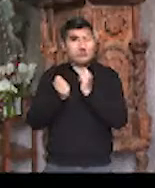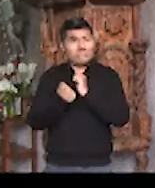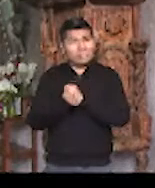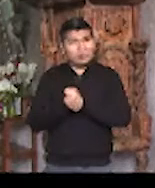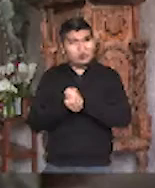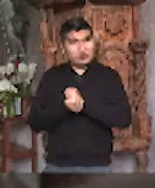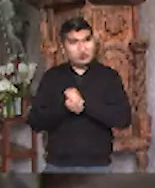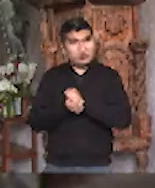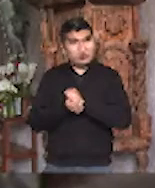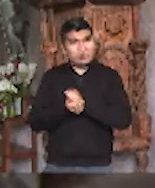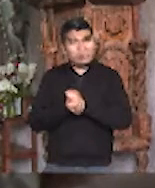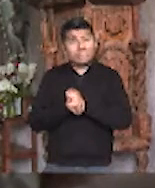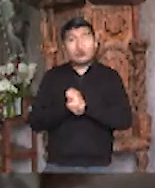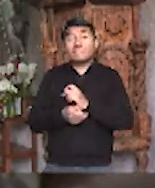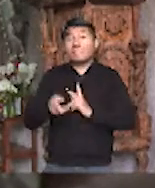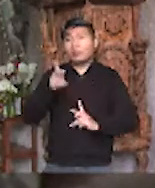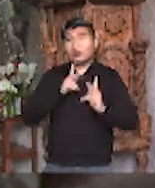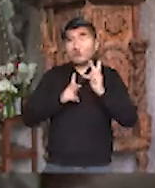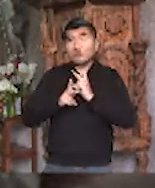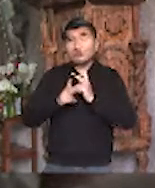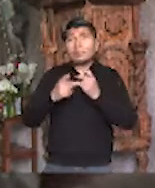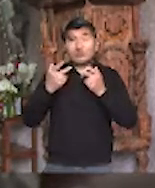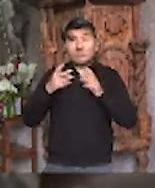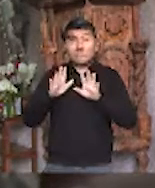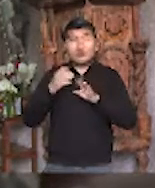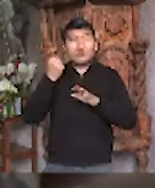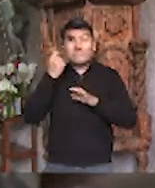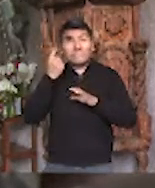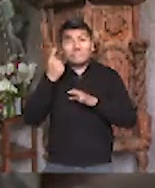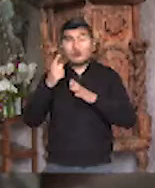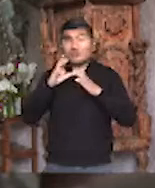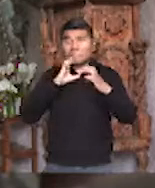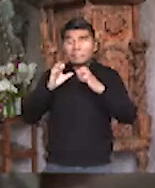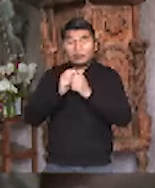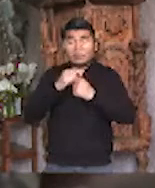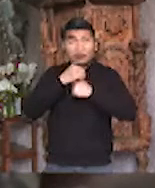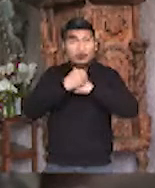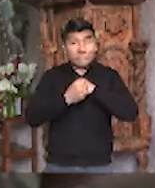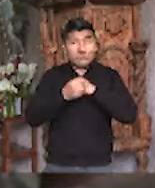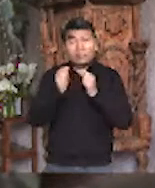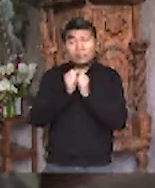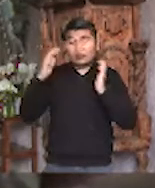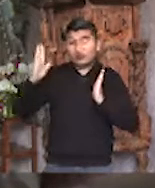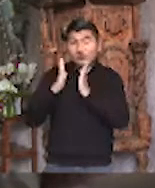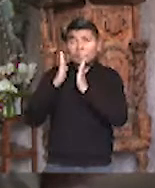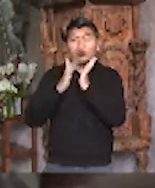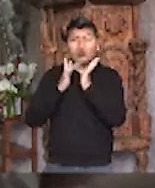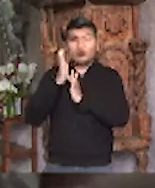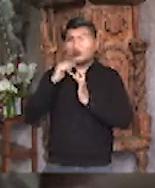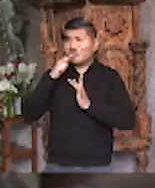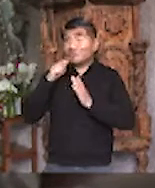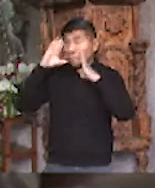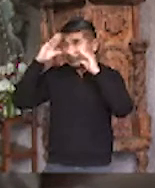que han asistido a la multiplicación de los panes delante de jesús le dice maestro